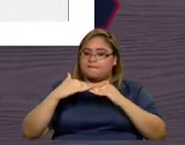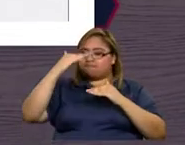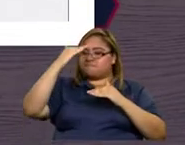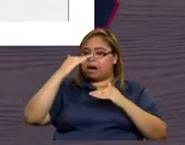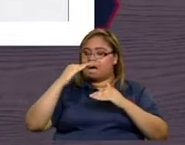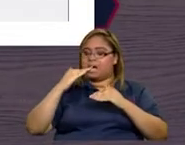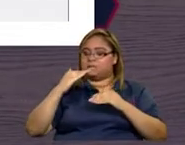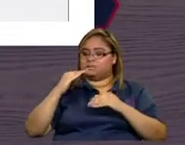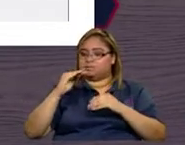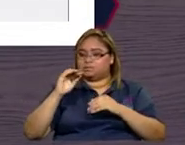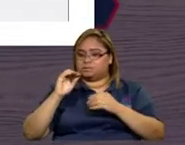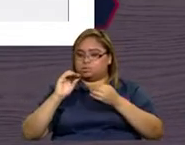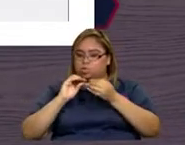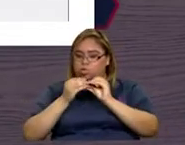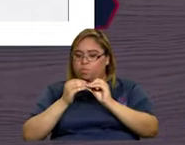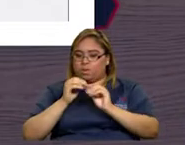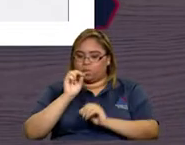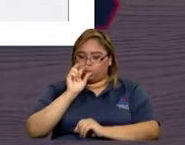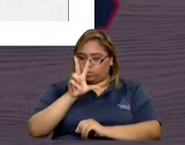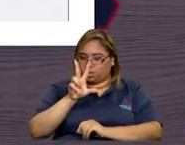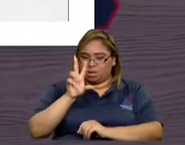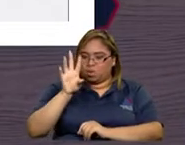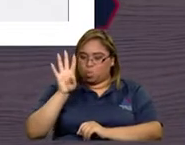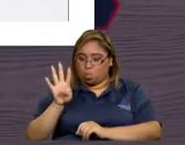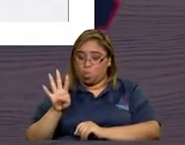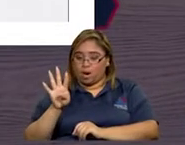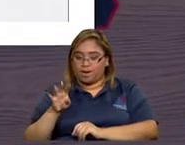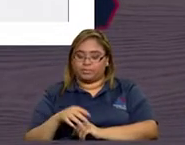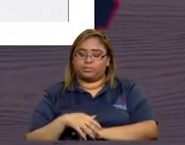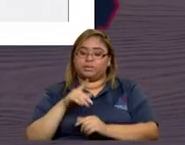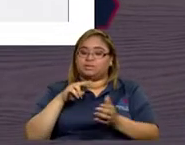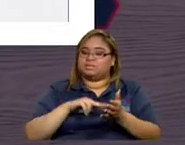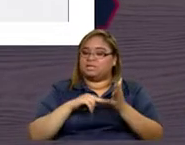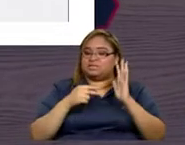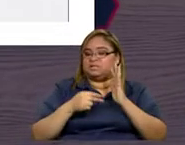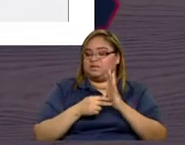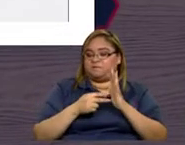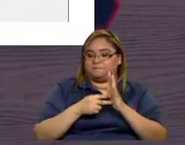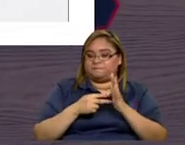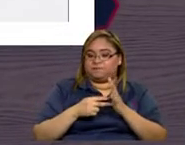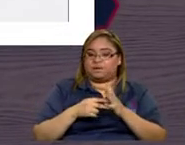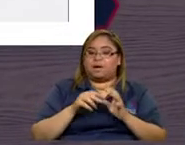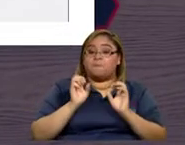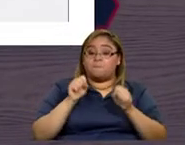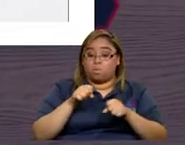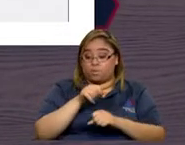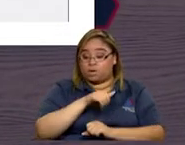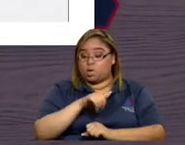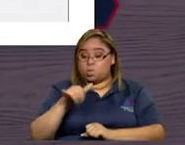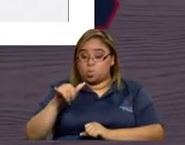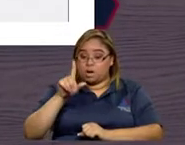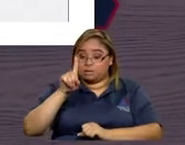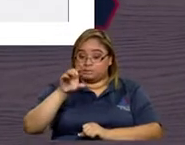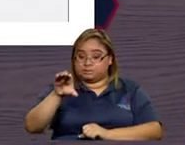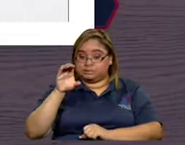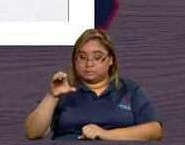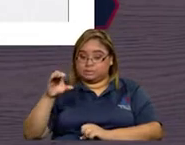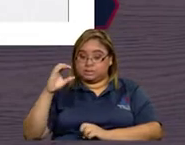sea, 4 dígitos, representan valores que pueden ser, por un momento, iguales a 100 ohmios